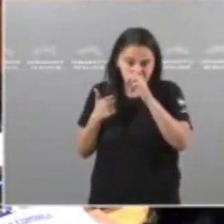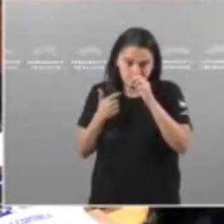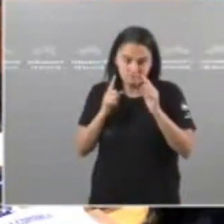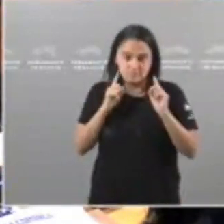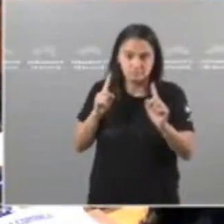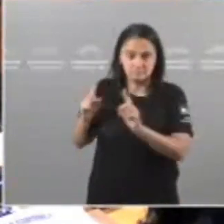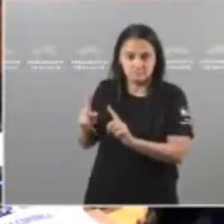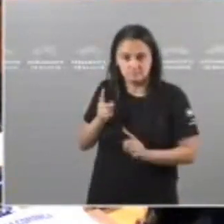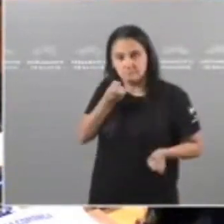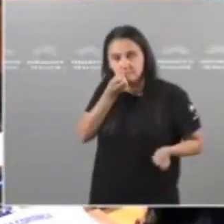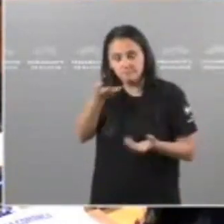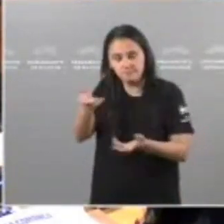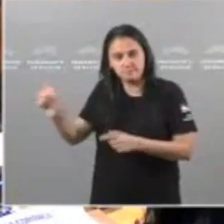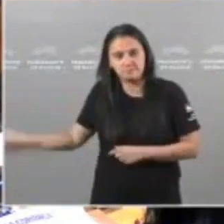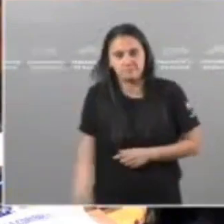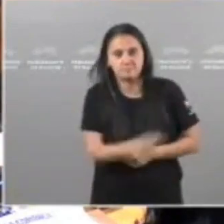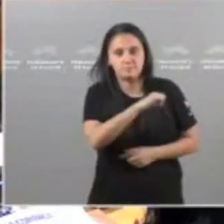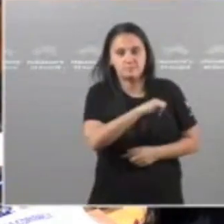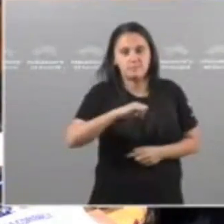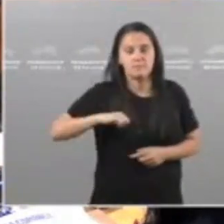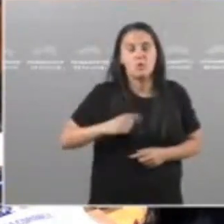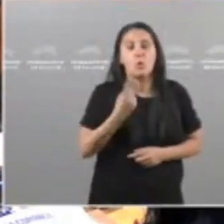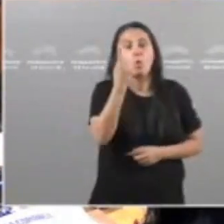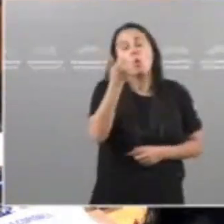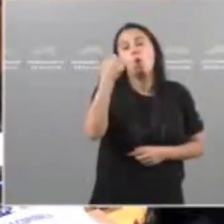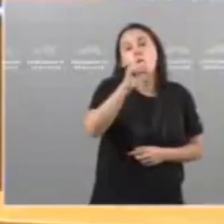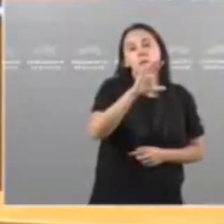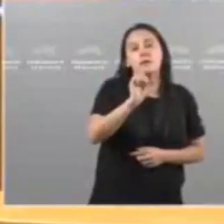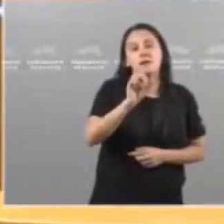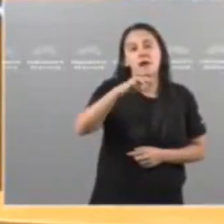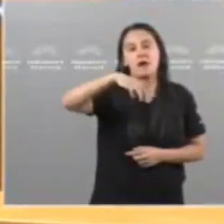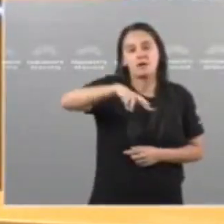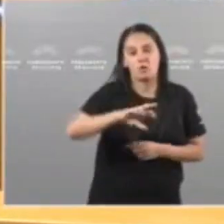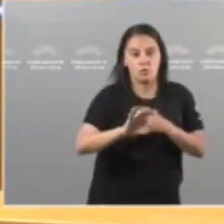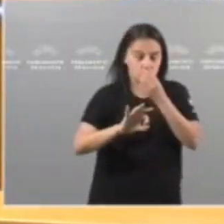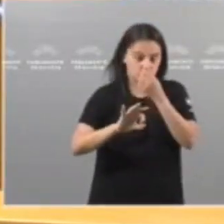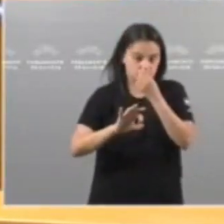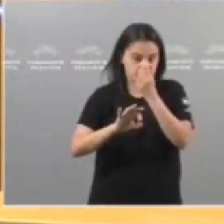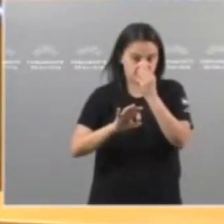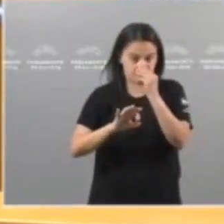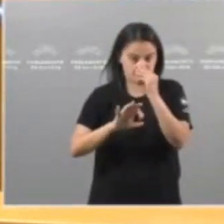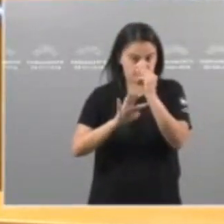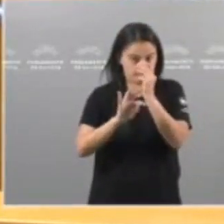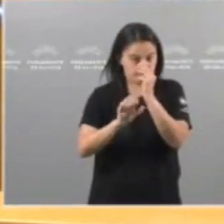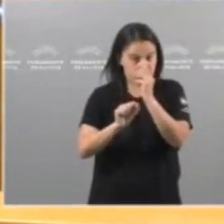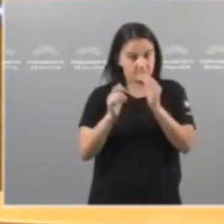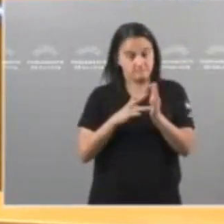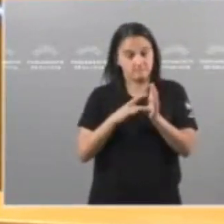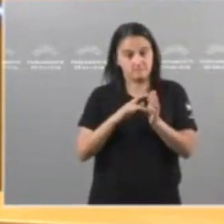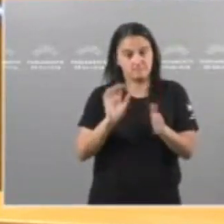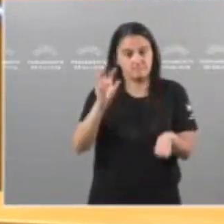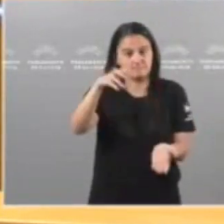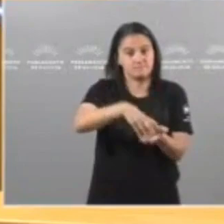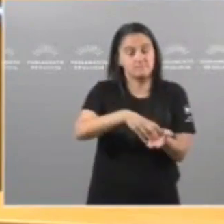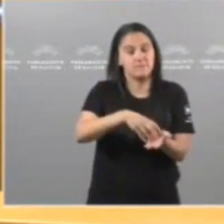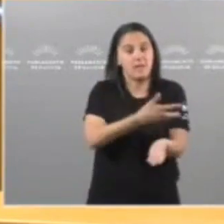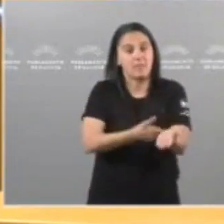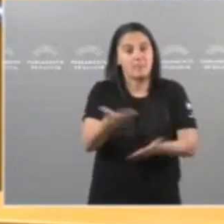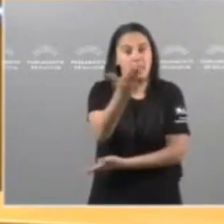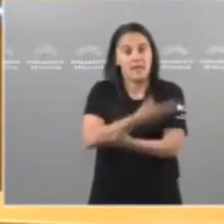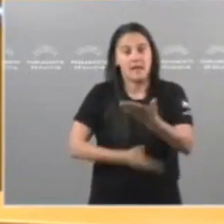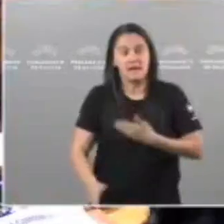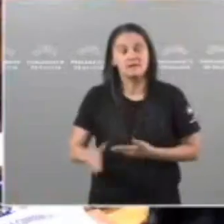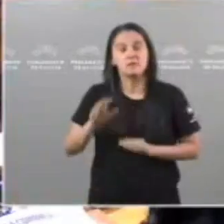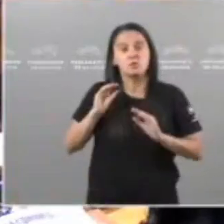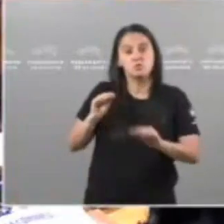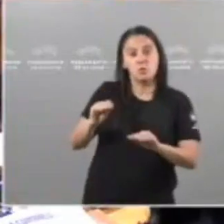de deviación a privada, llevo a decir que hai un home de Carnota, que ademais foi un que conseguiu a unidade de diálise para o Hospital Comarcal de C,